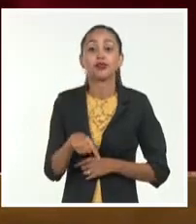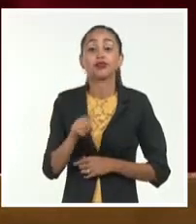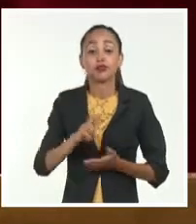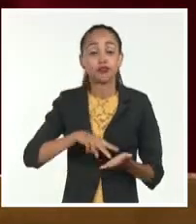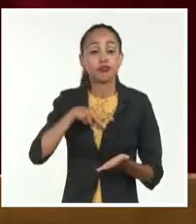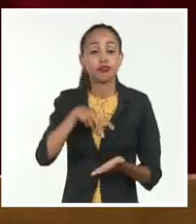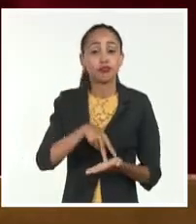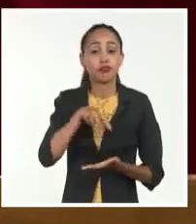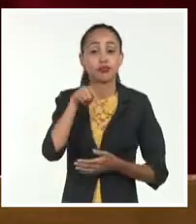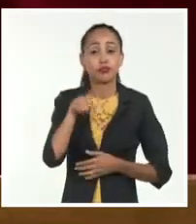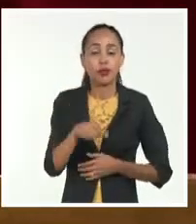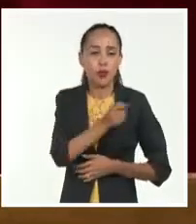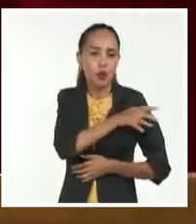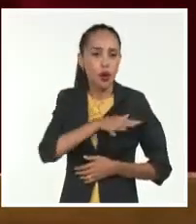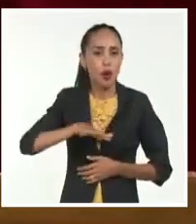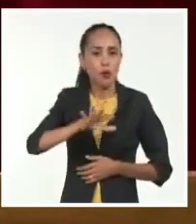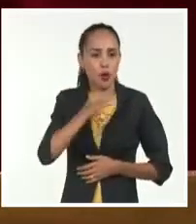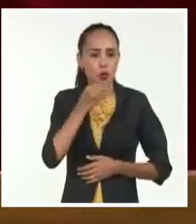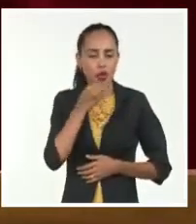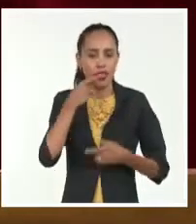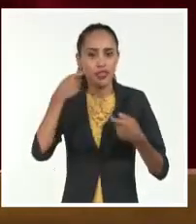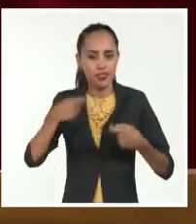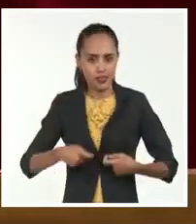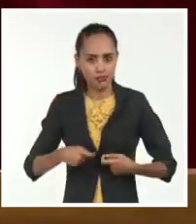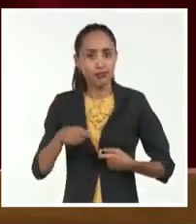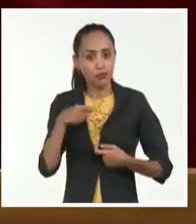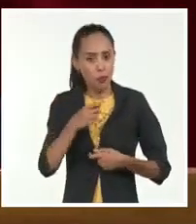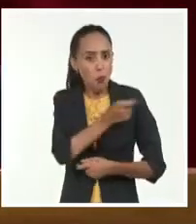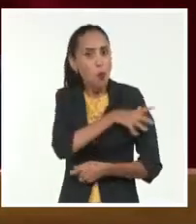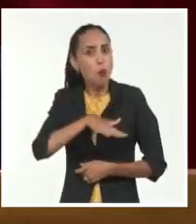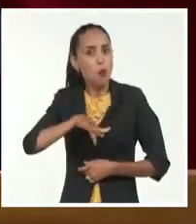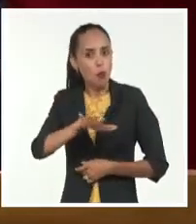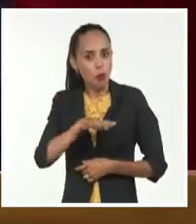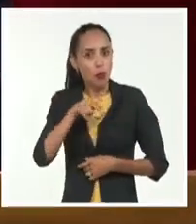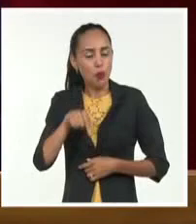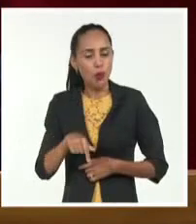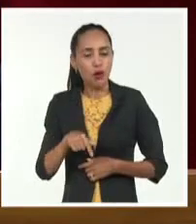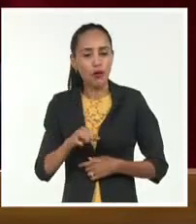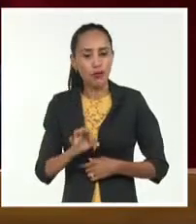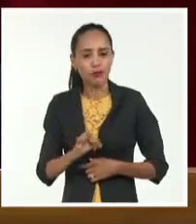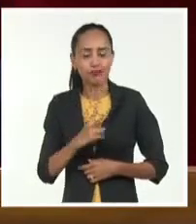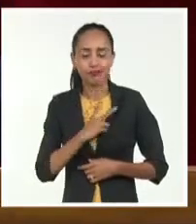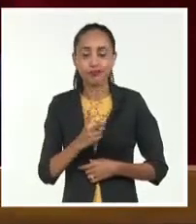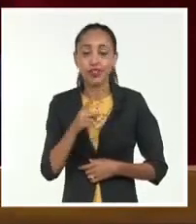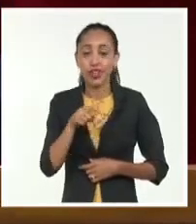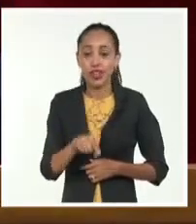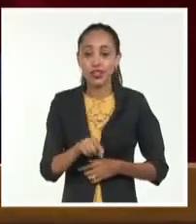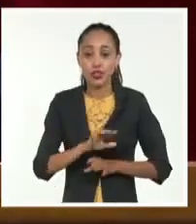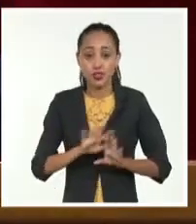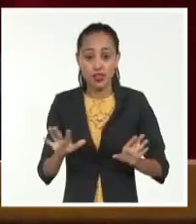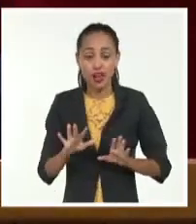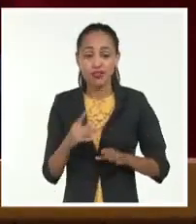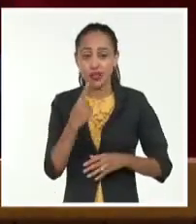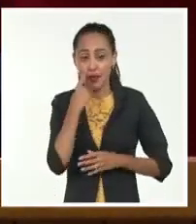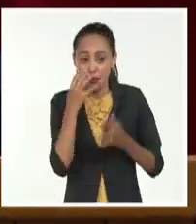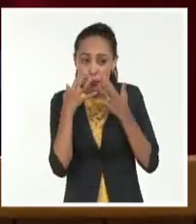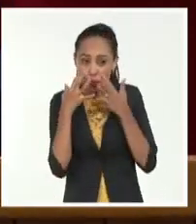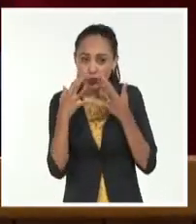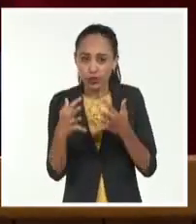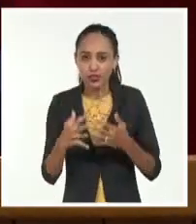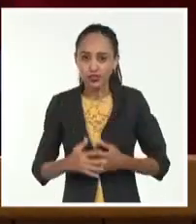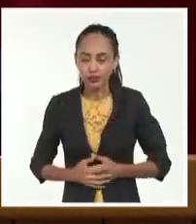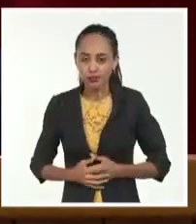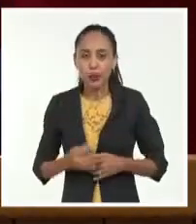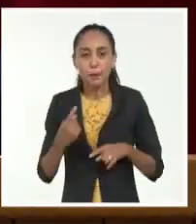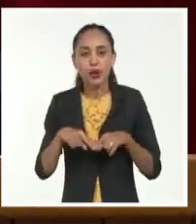por ella el pueblo, el soberano. Ese solo hecho hace ya trascendente el momento. Pero